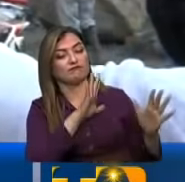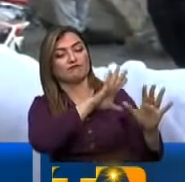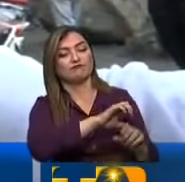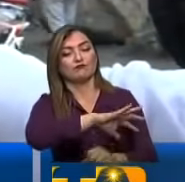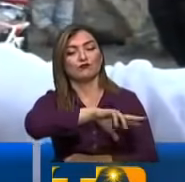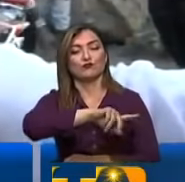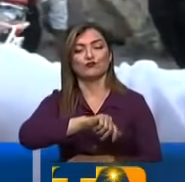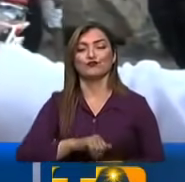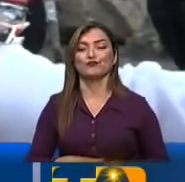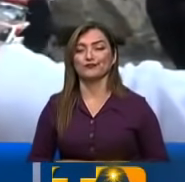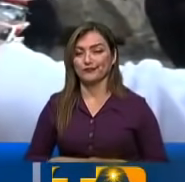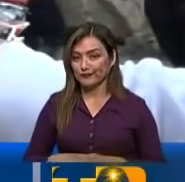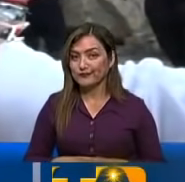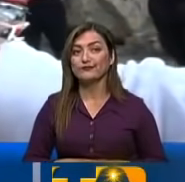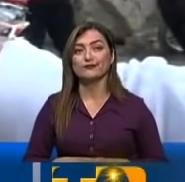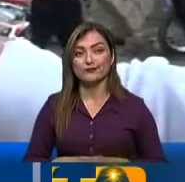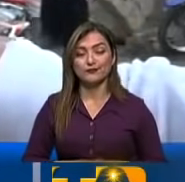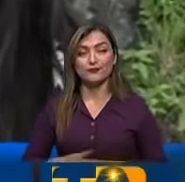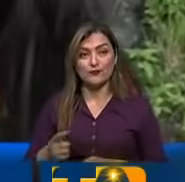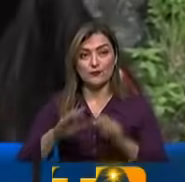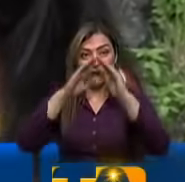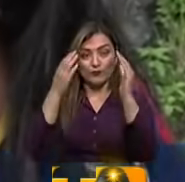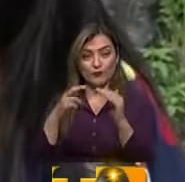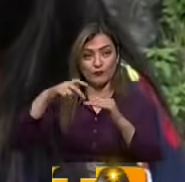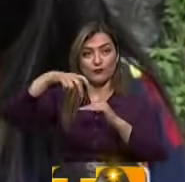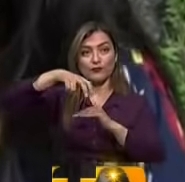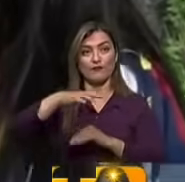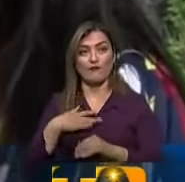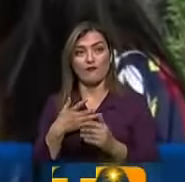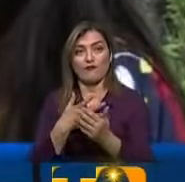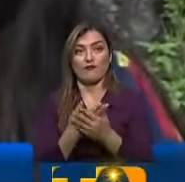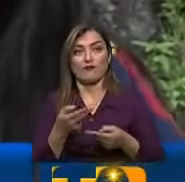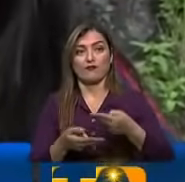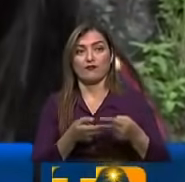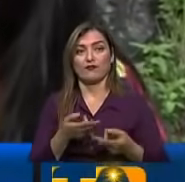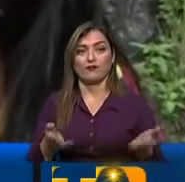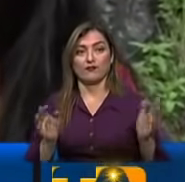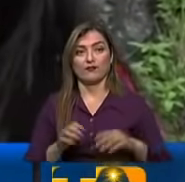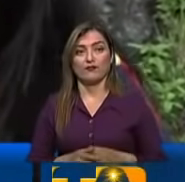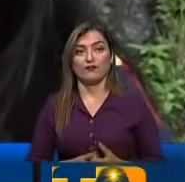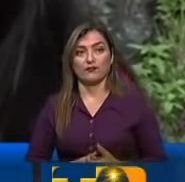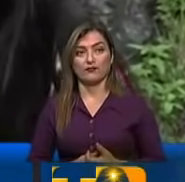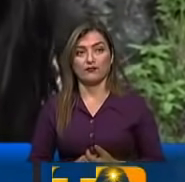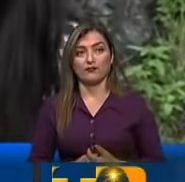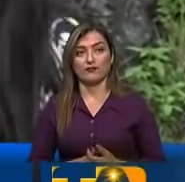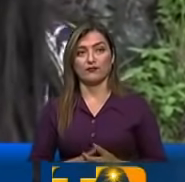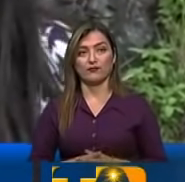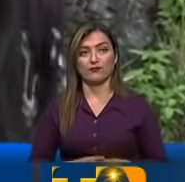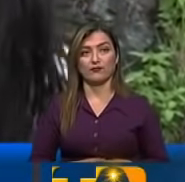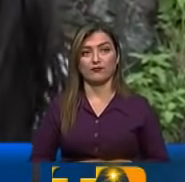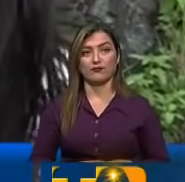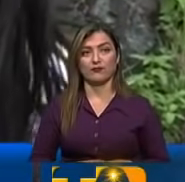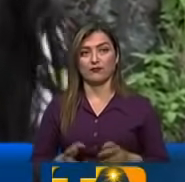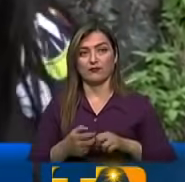están esperando. O por acá los esperan, pasa encima del túnel. Por un negocio, no pensamos, nos cogió en este lugar